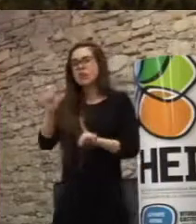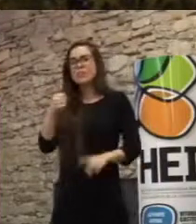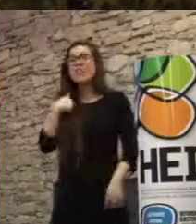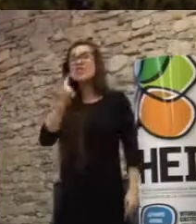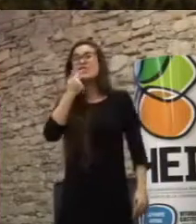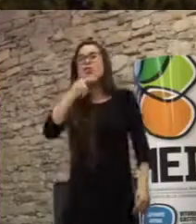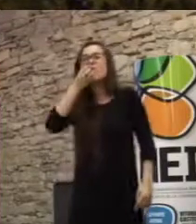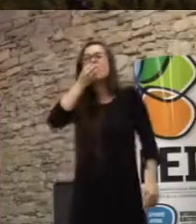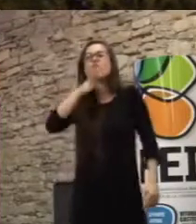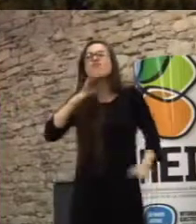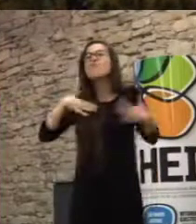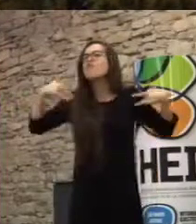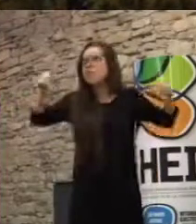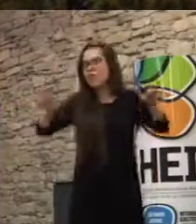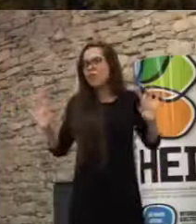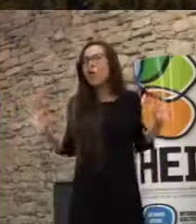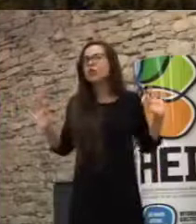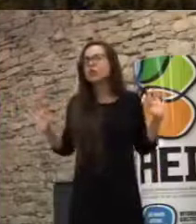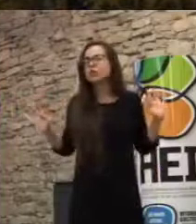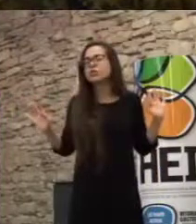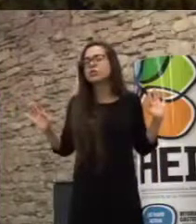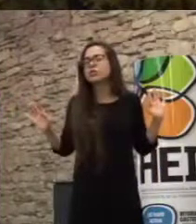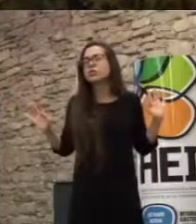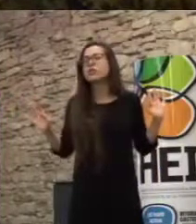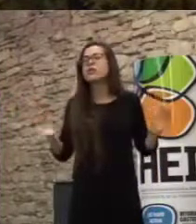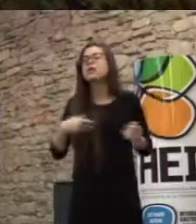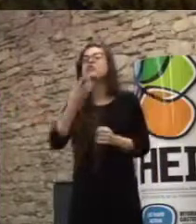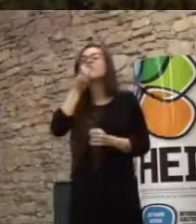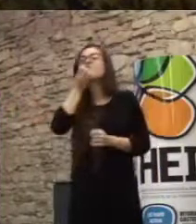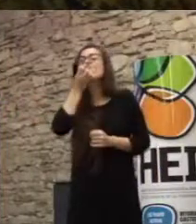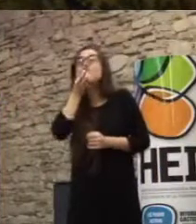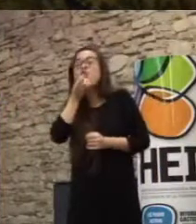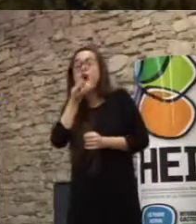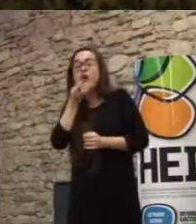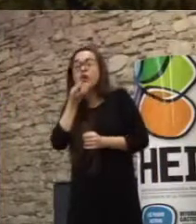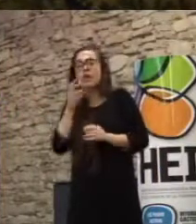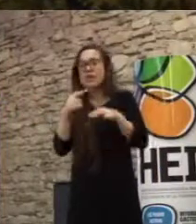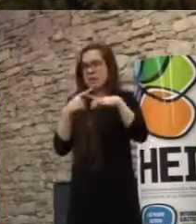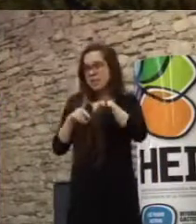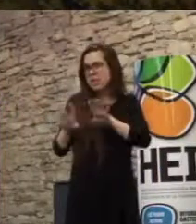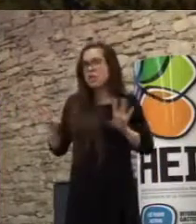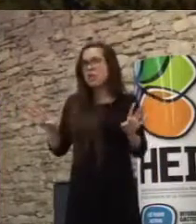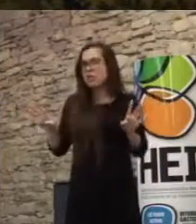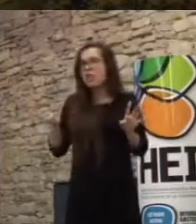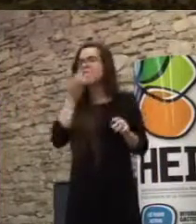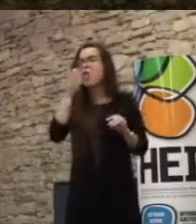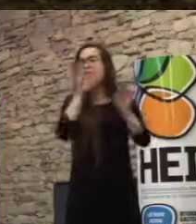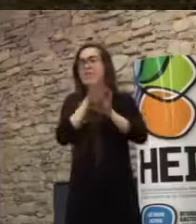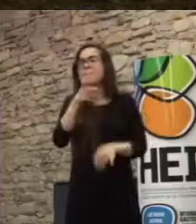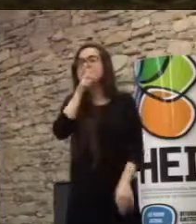entonces a que flor de todas las miles de flores que tenemos el laboratorio te estás refiriendo de seis porque flores un globalizador